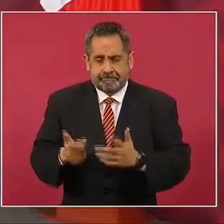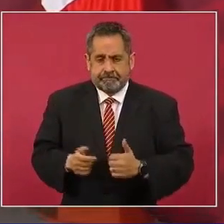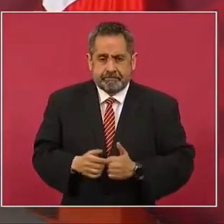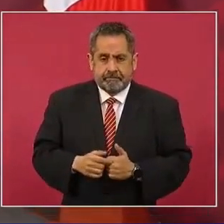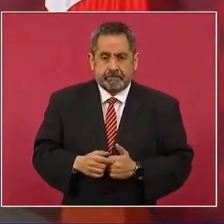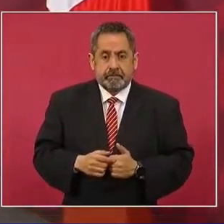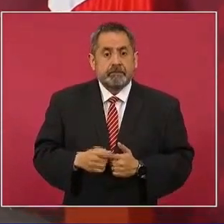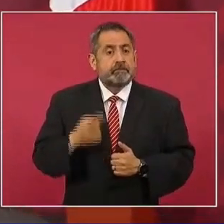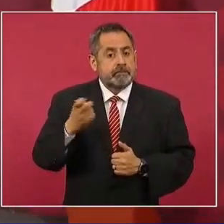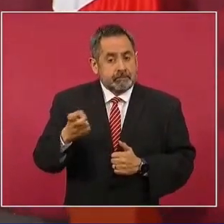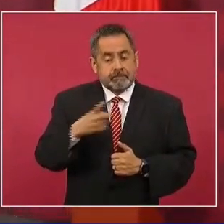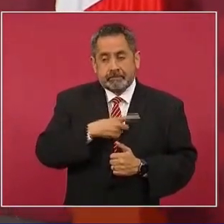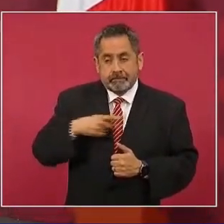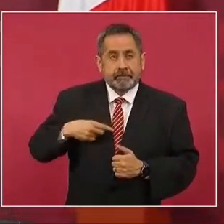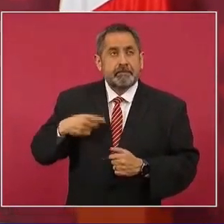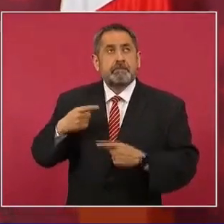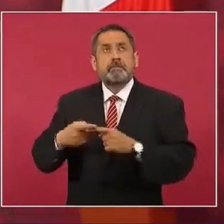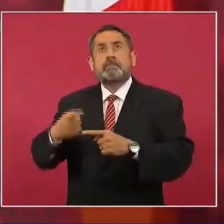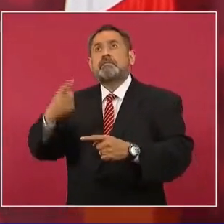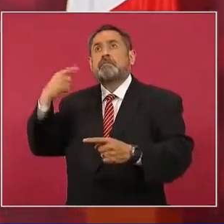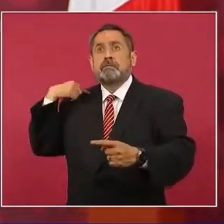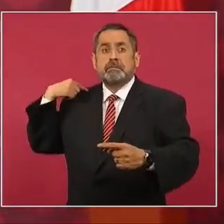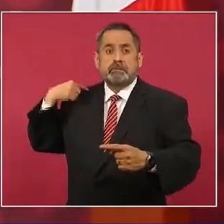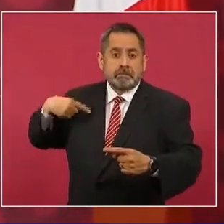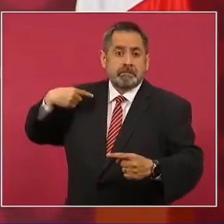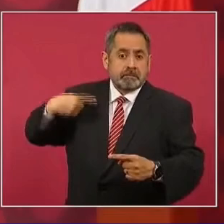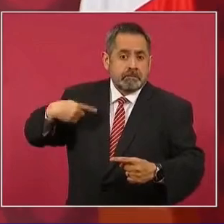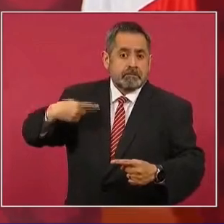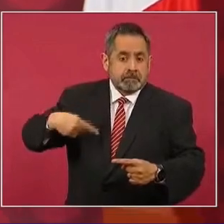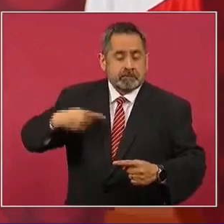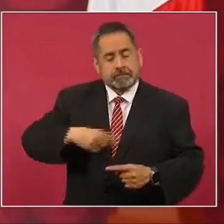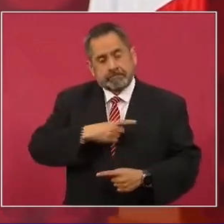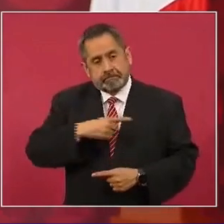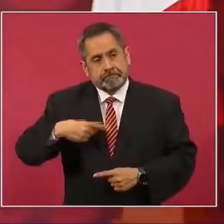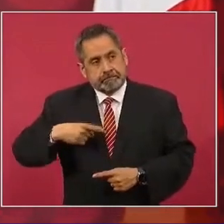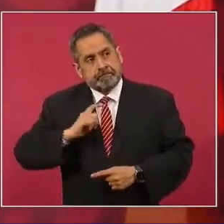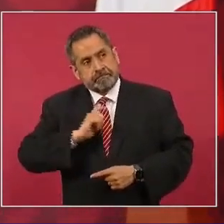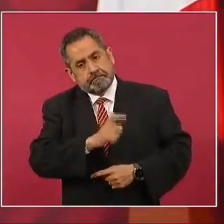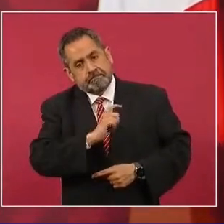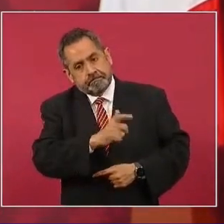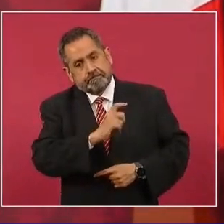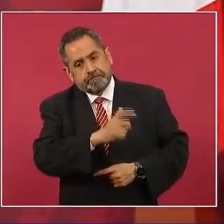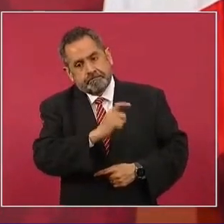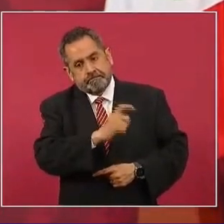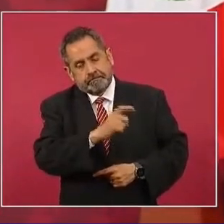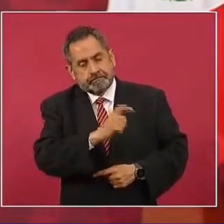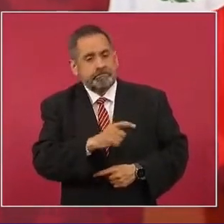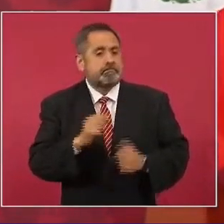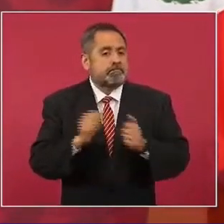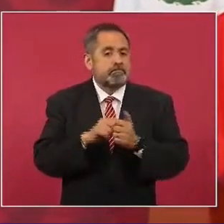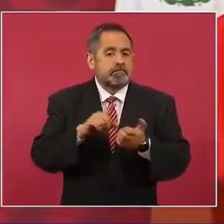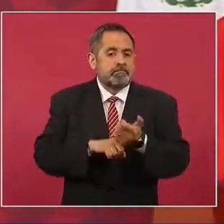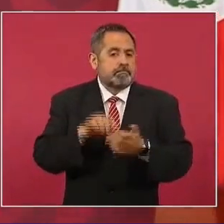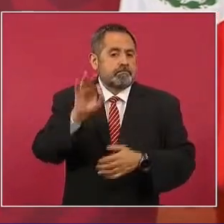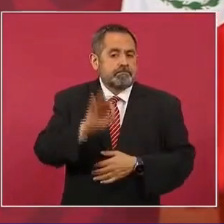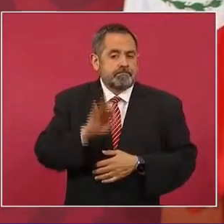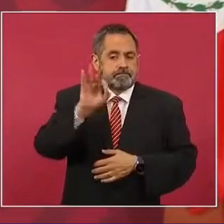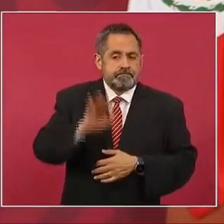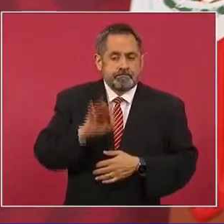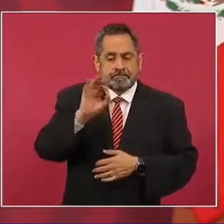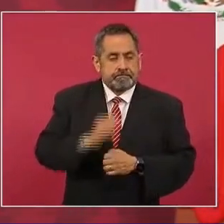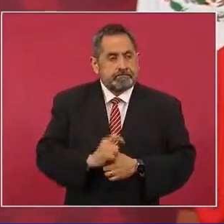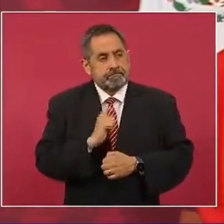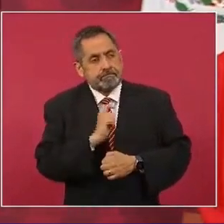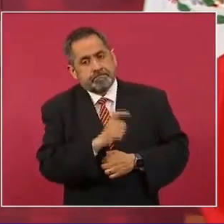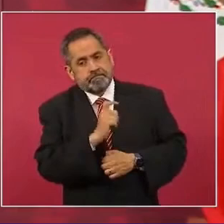y por esa deuda desde entonces se paga intereses.